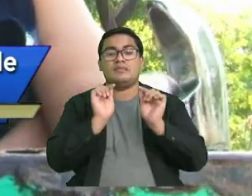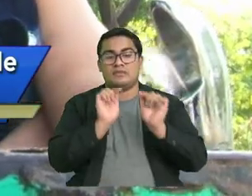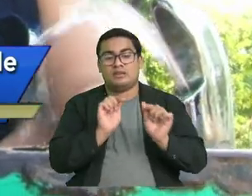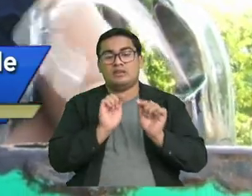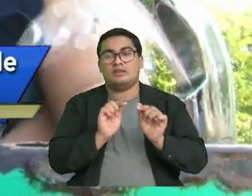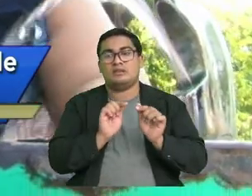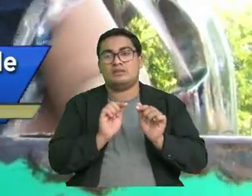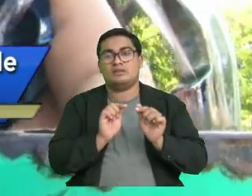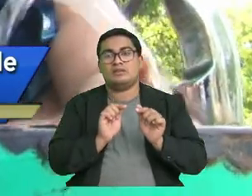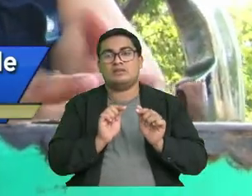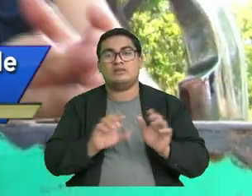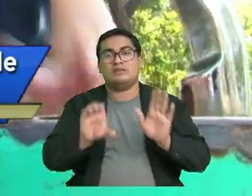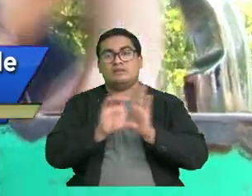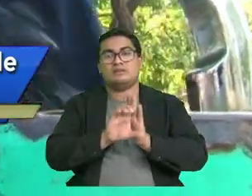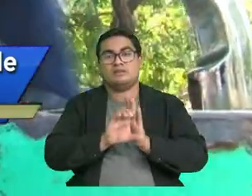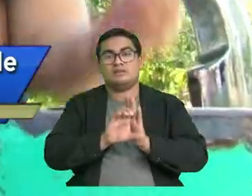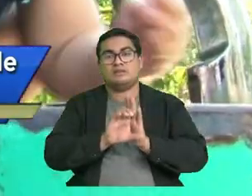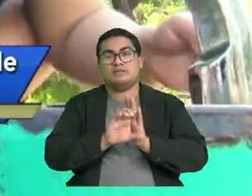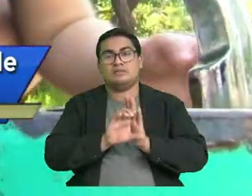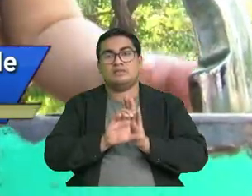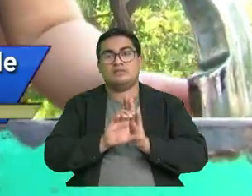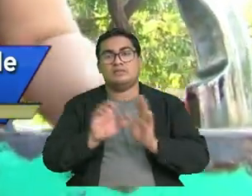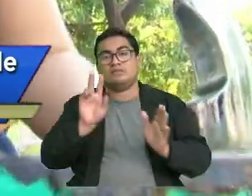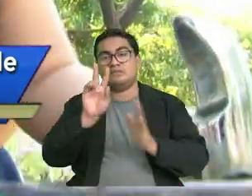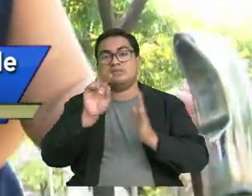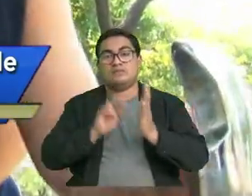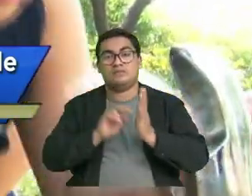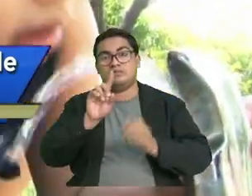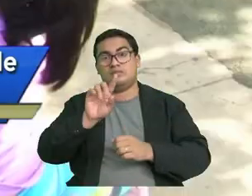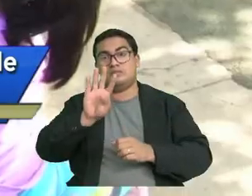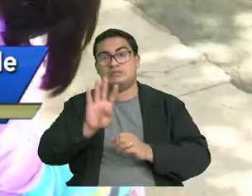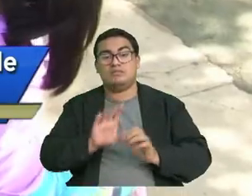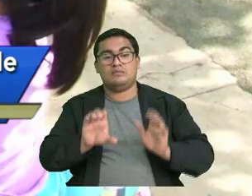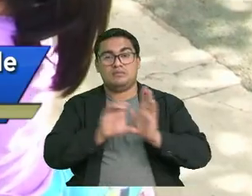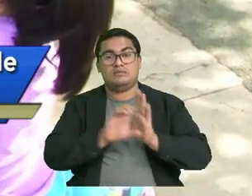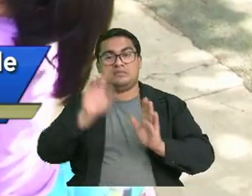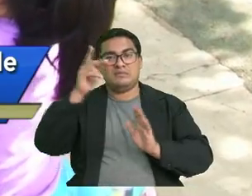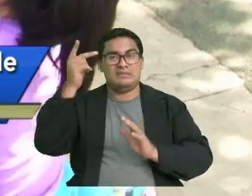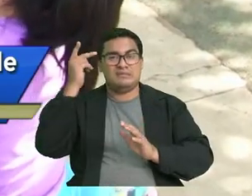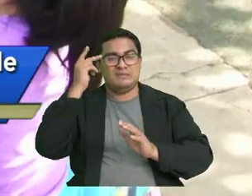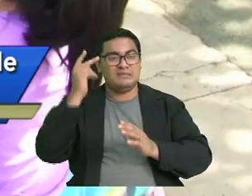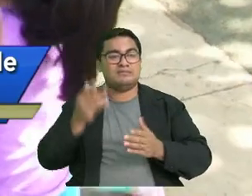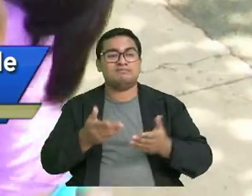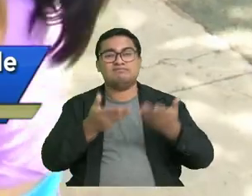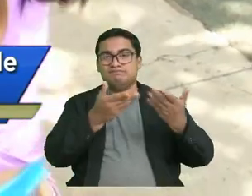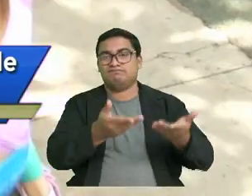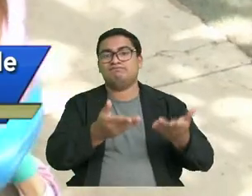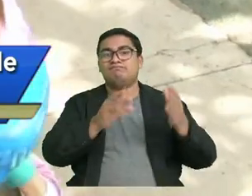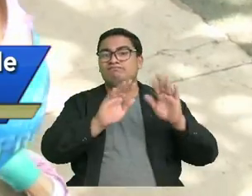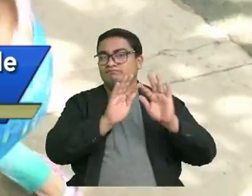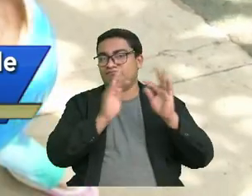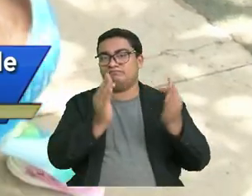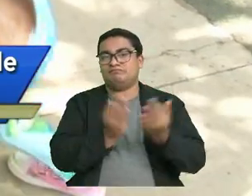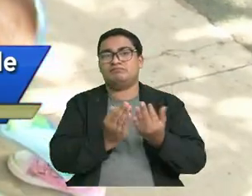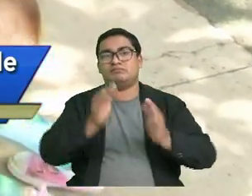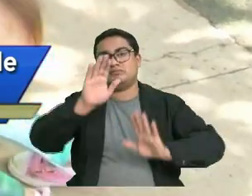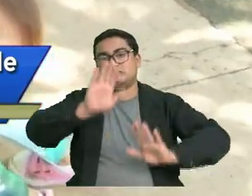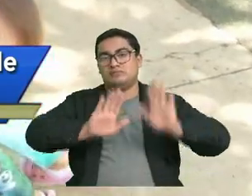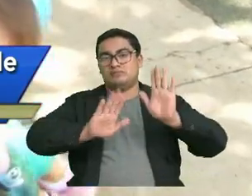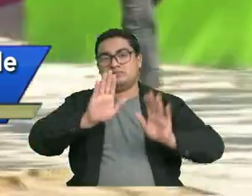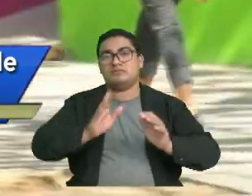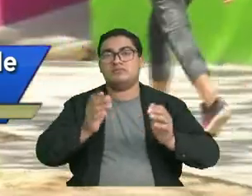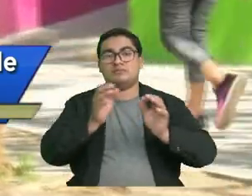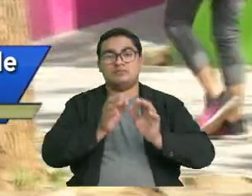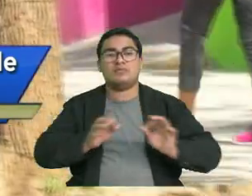donde le da la constitución, la reforma del 2014, le da un rol protagónico a la familia, porque claro, la